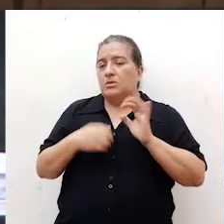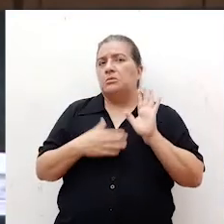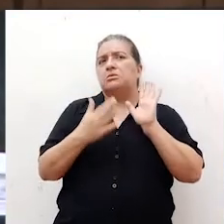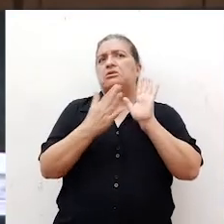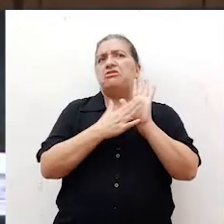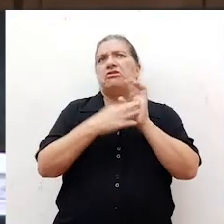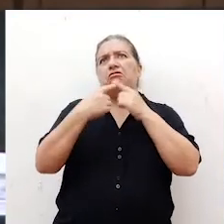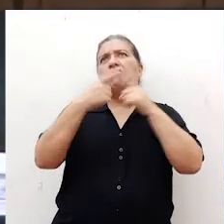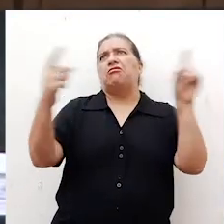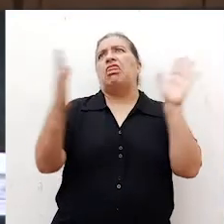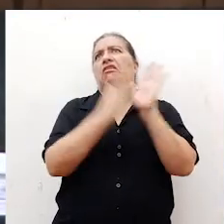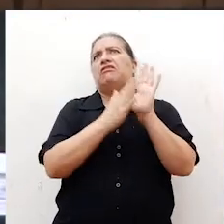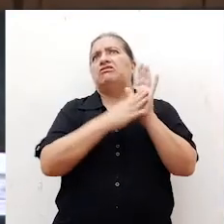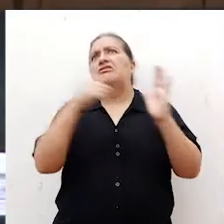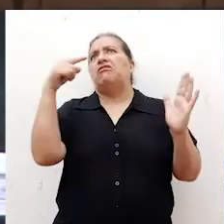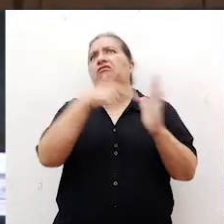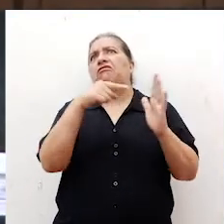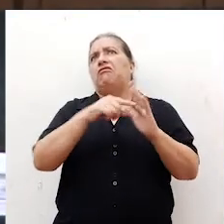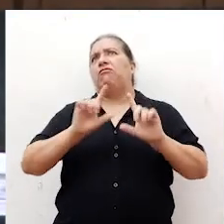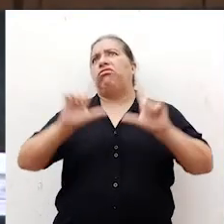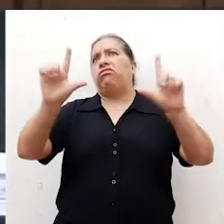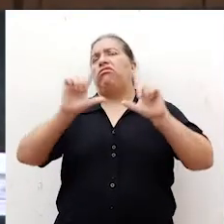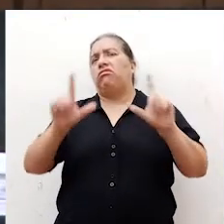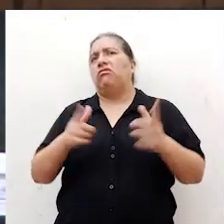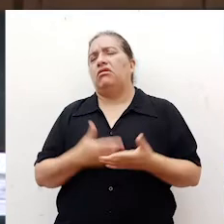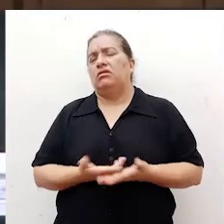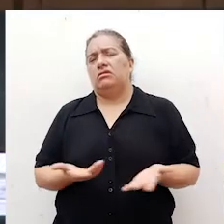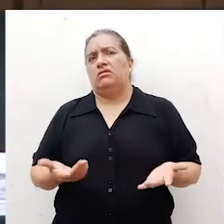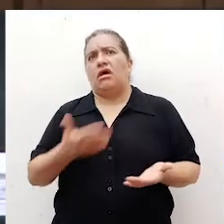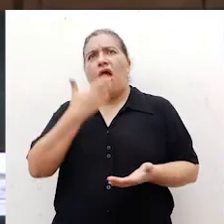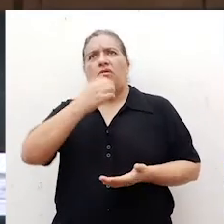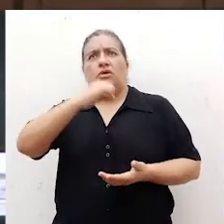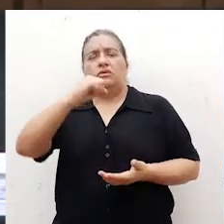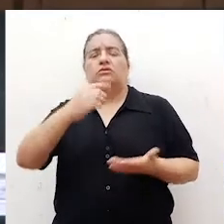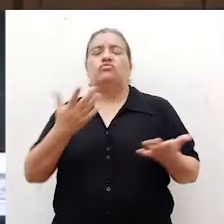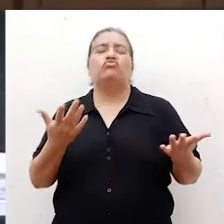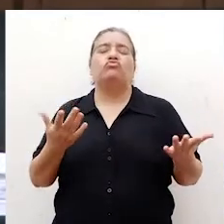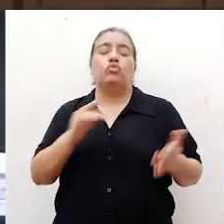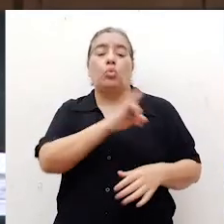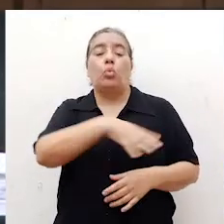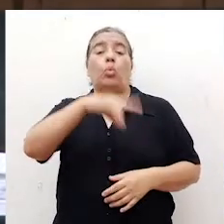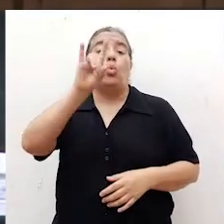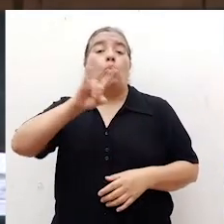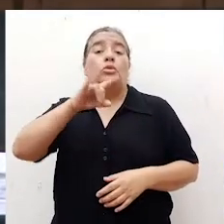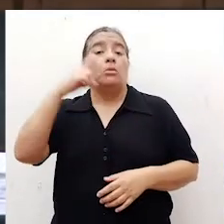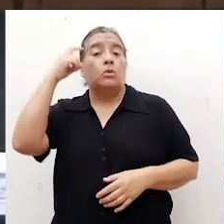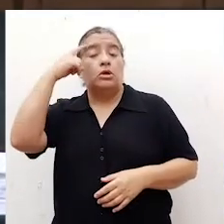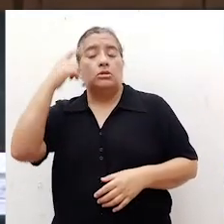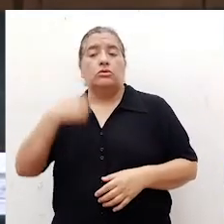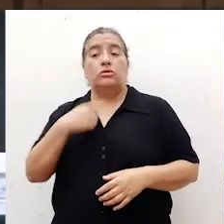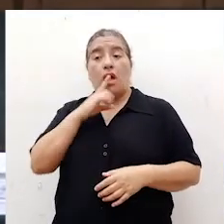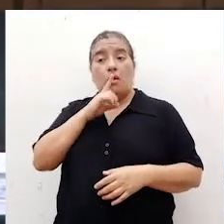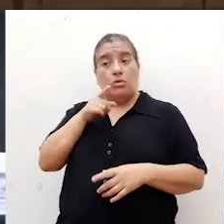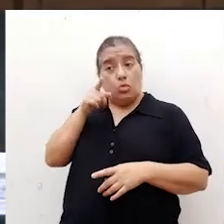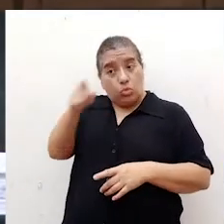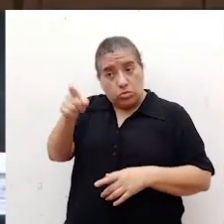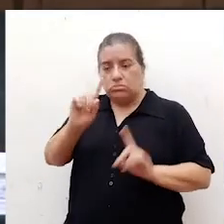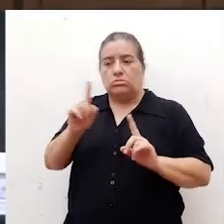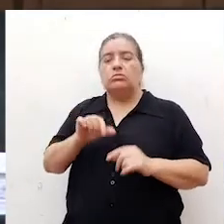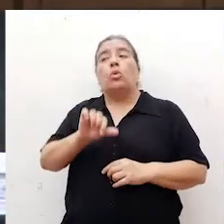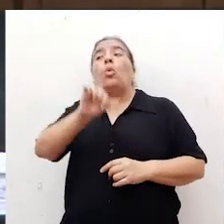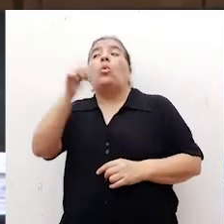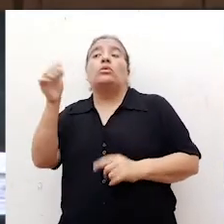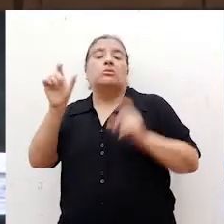Ese es un planteamiento que he señalado en su hora. Y ese discurso